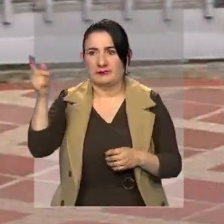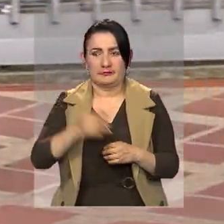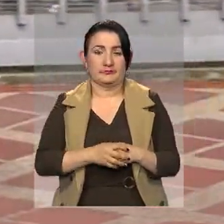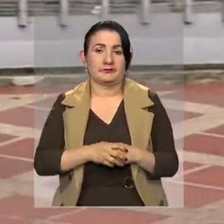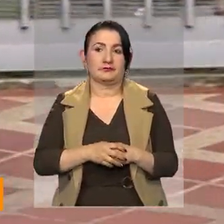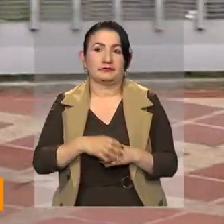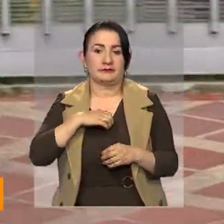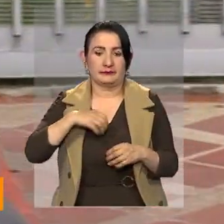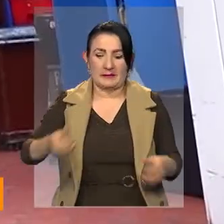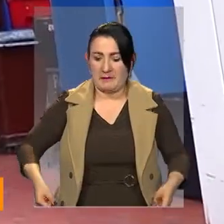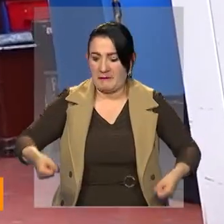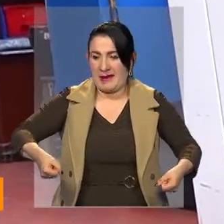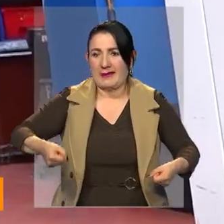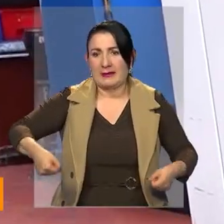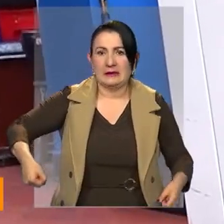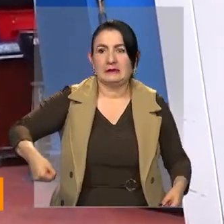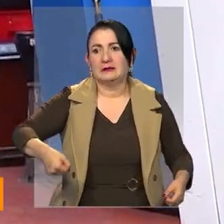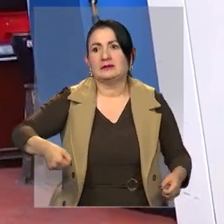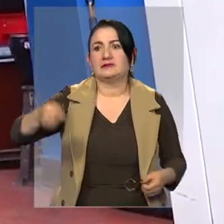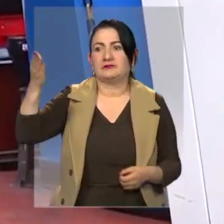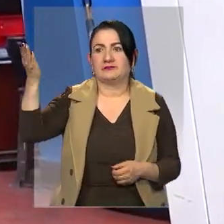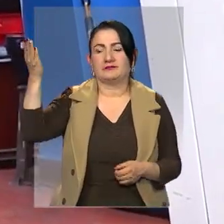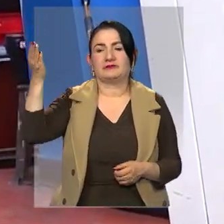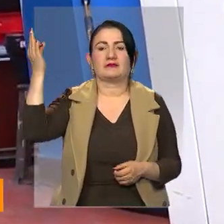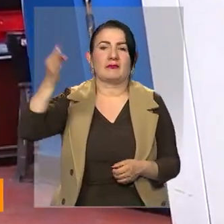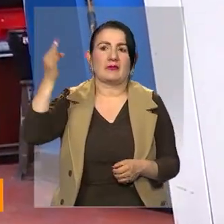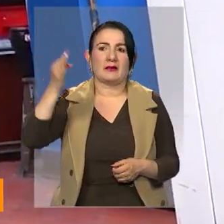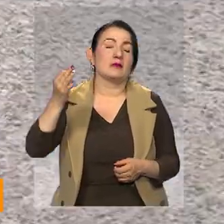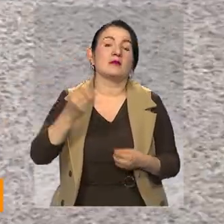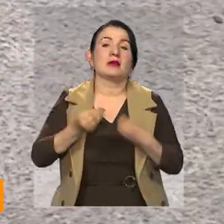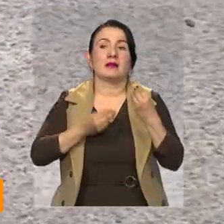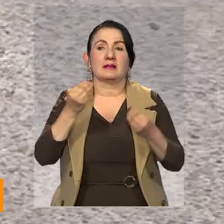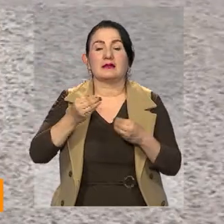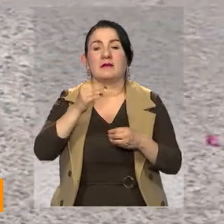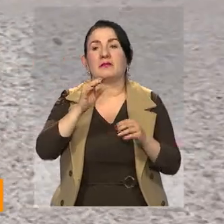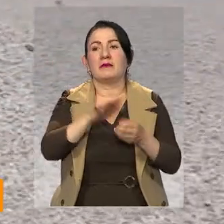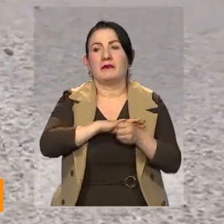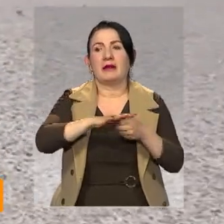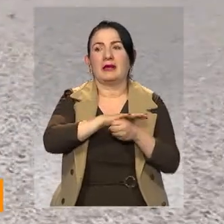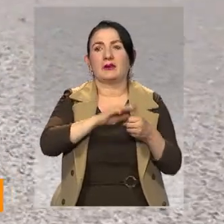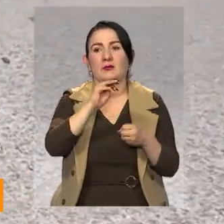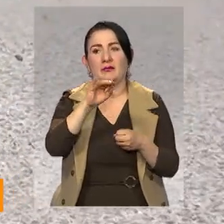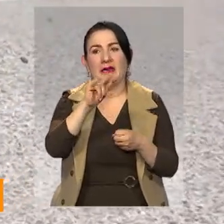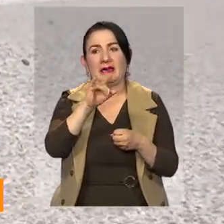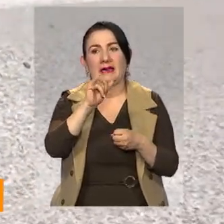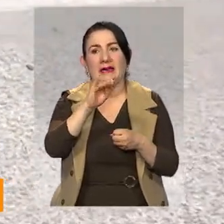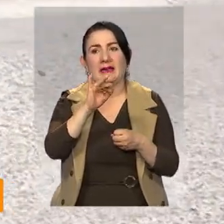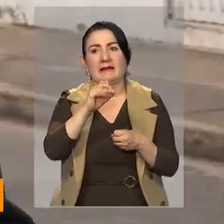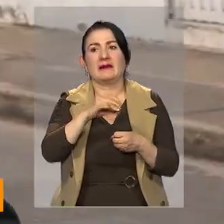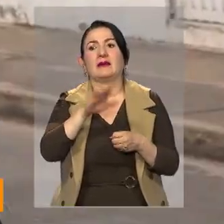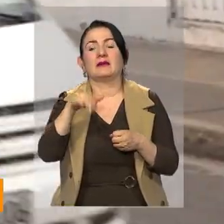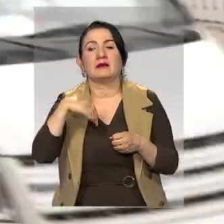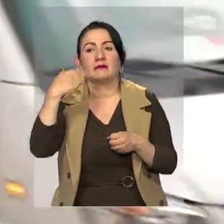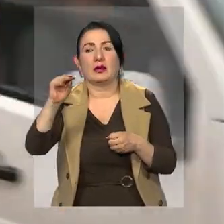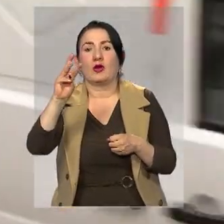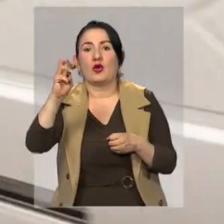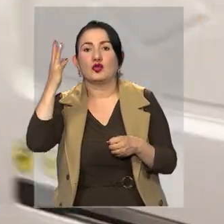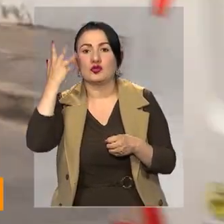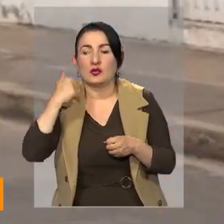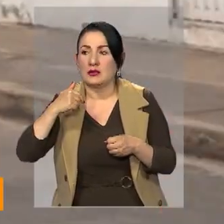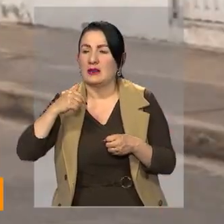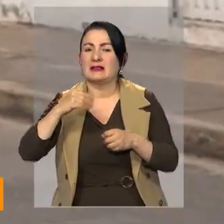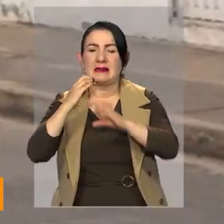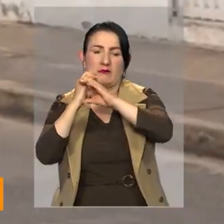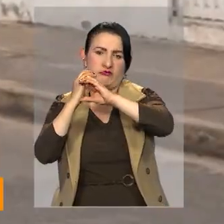Cada residente con un balde en la mano. Esa es la imagen más frecuente de los últimos días en el barrio Milenta de Puente Aranda. 8 días después nos envió un carro